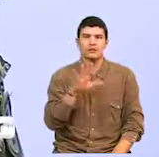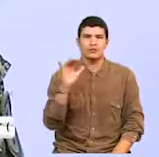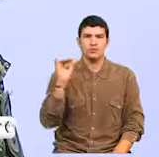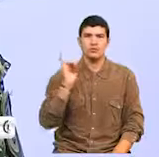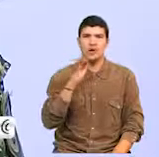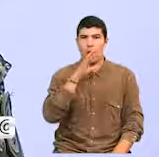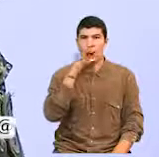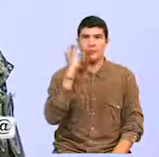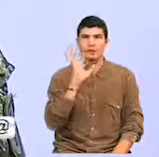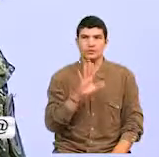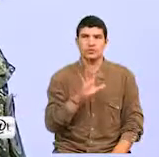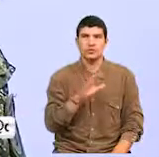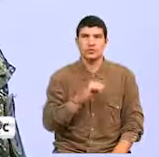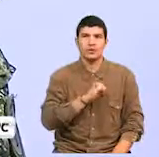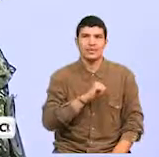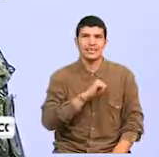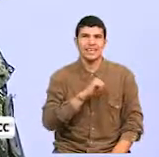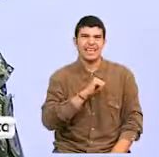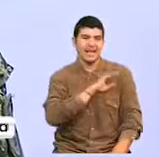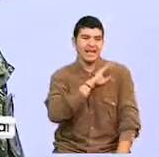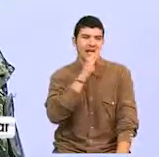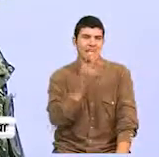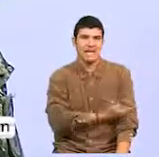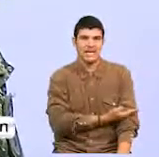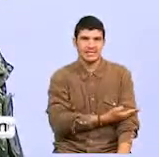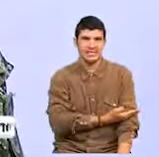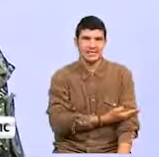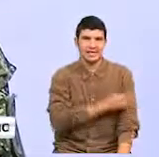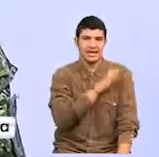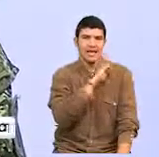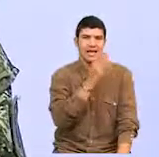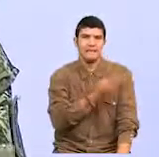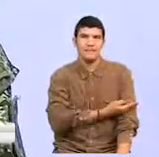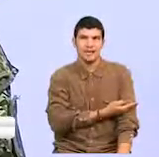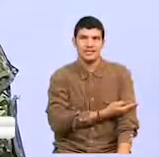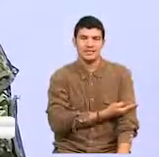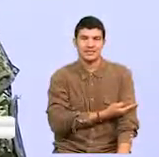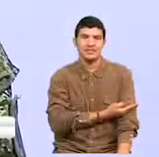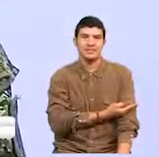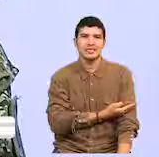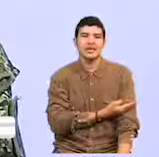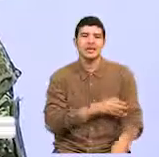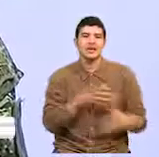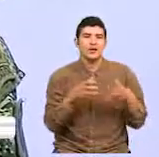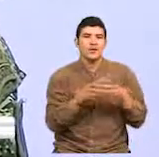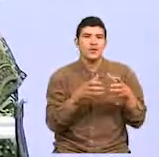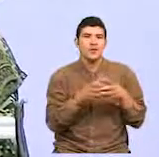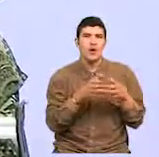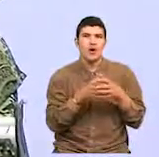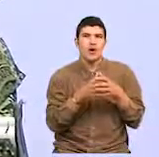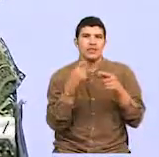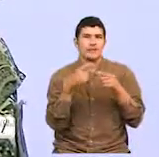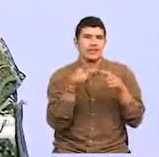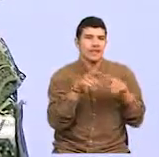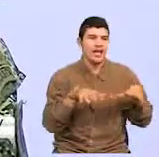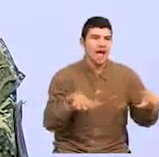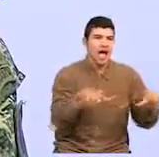soldados que tienen la capacidad de un ejército multimisión. Puede estar en un